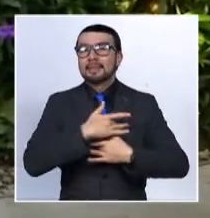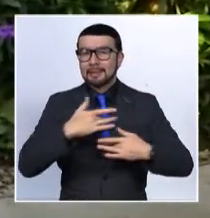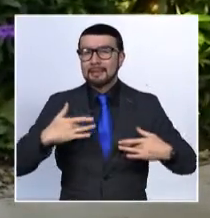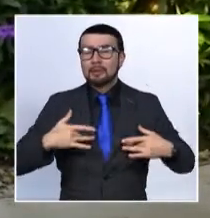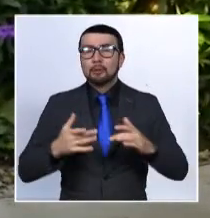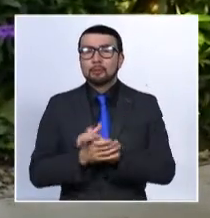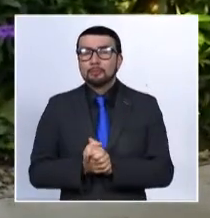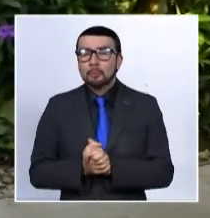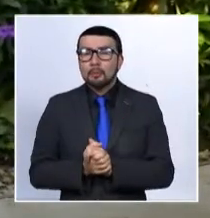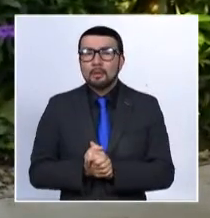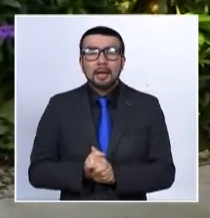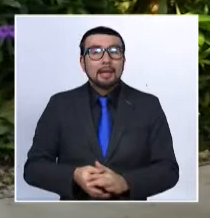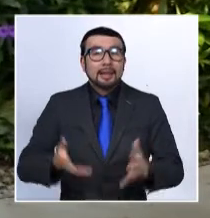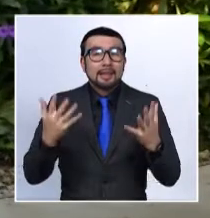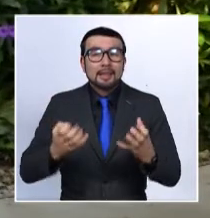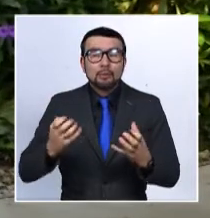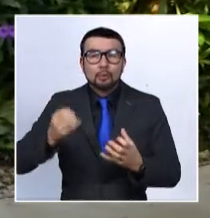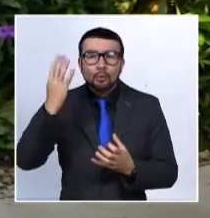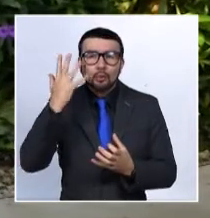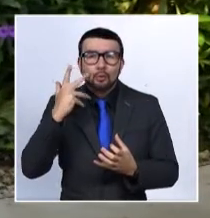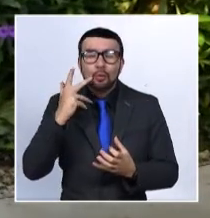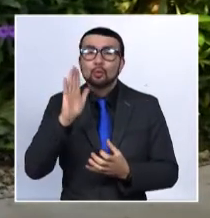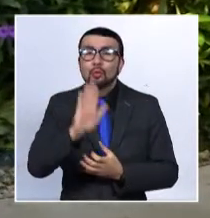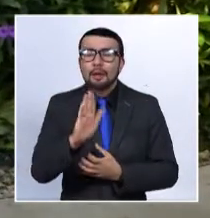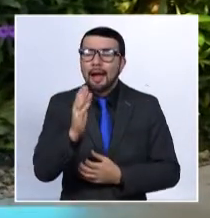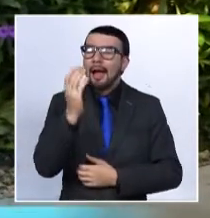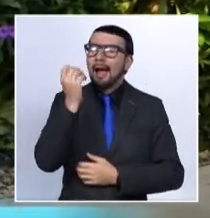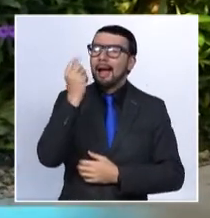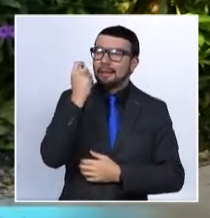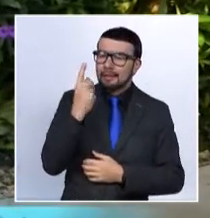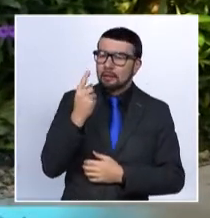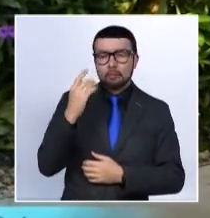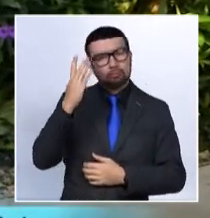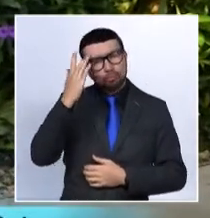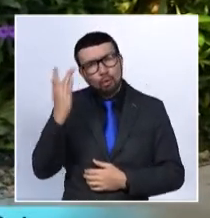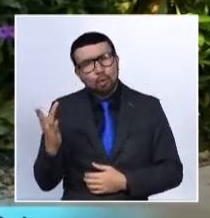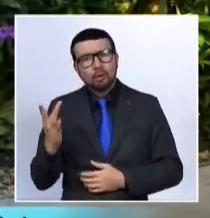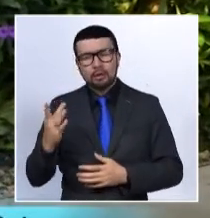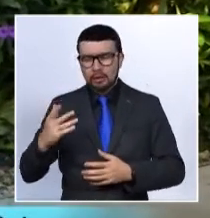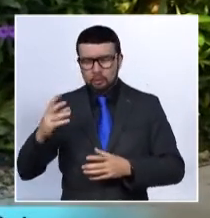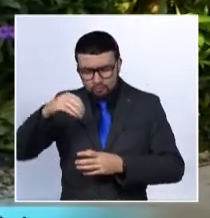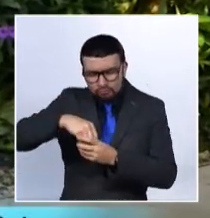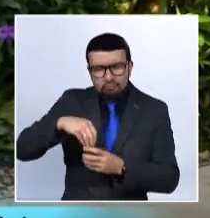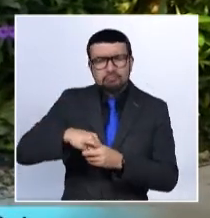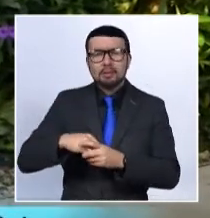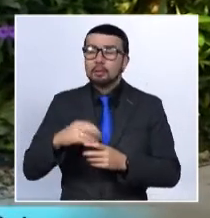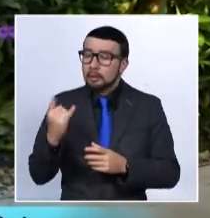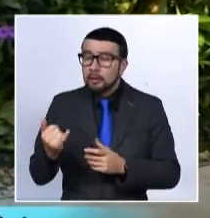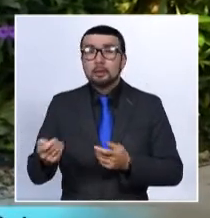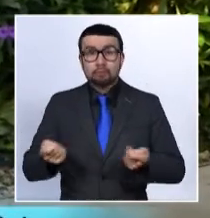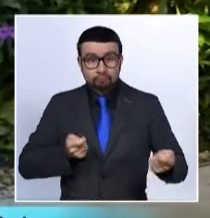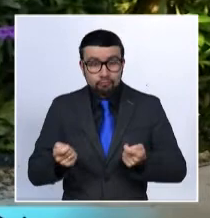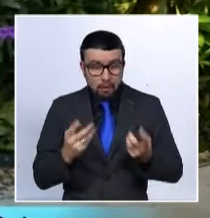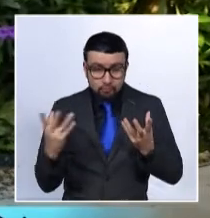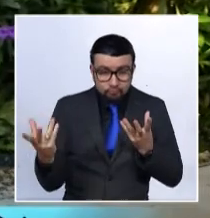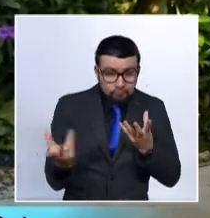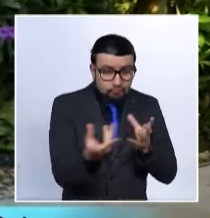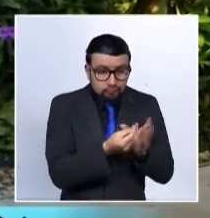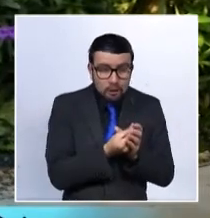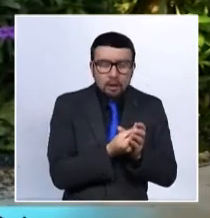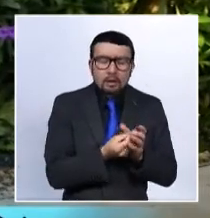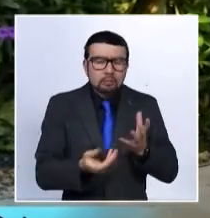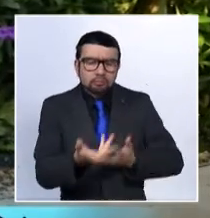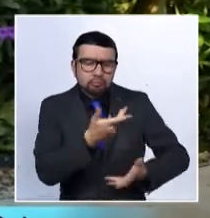Nosotros queremos todos los días que todos ustedes entiendan el por qué hemos conformado un equipo interdisciplinario para poder llegar